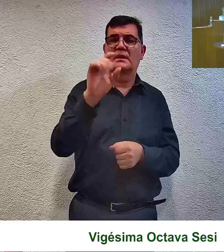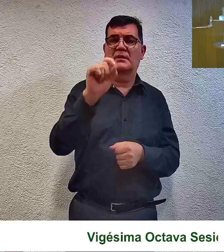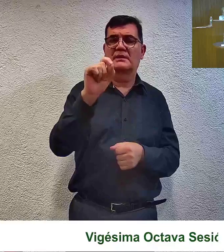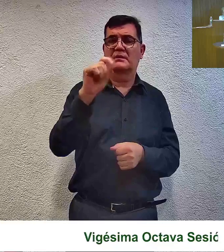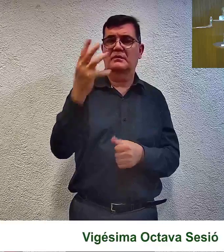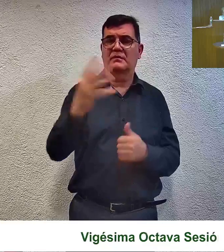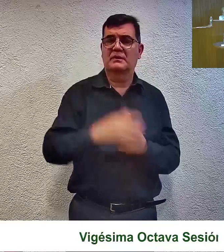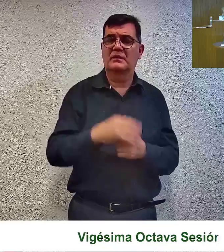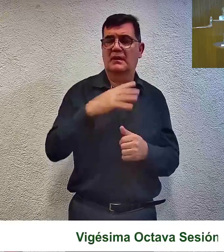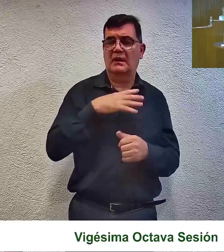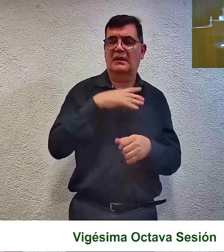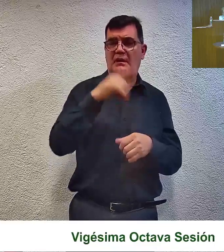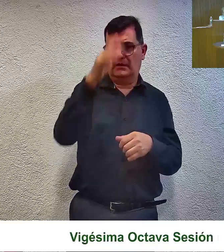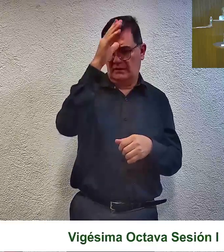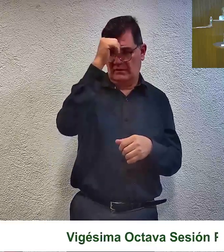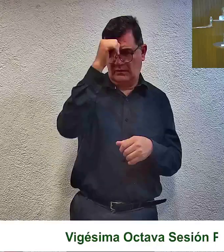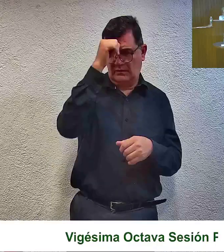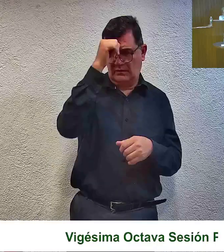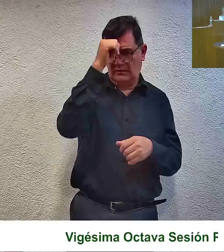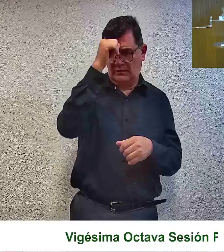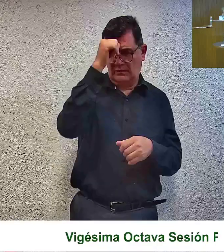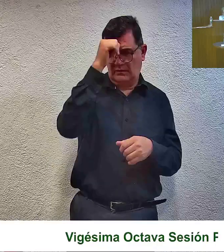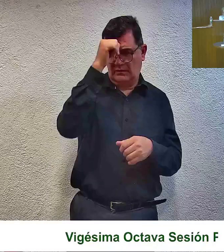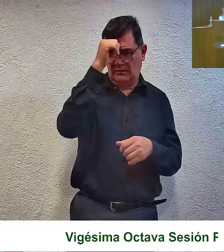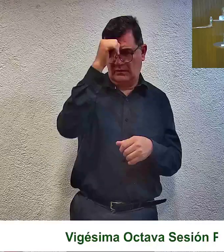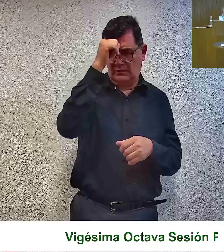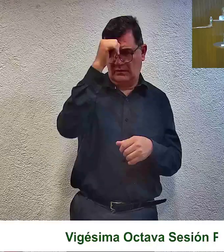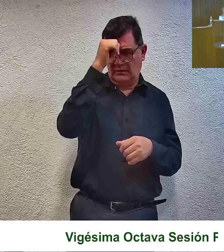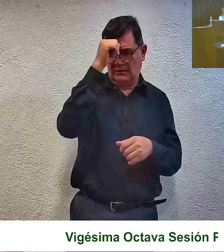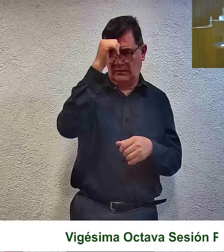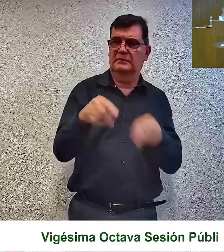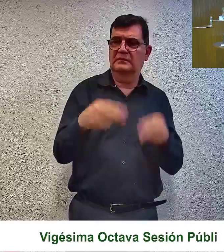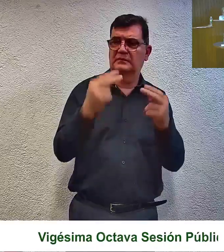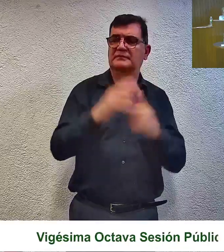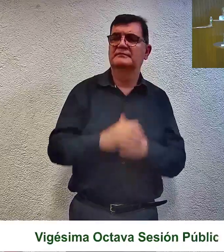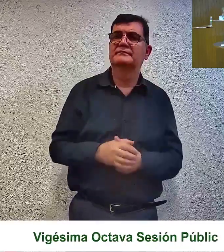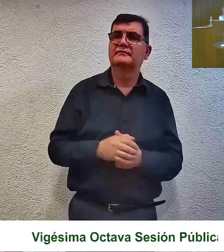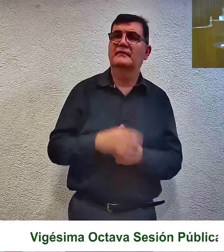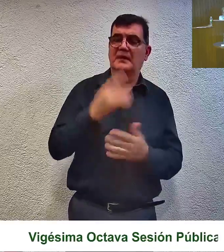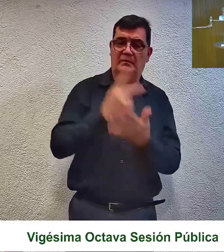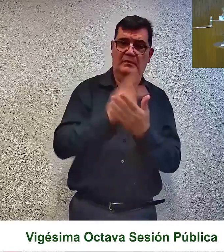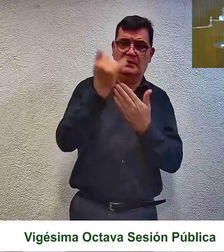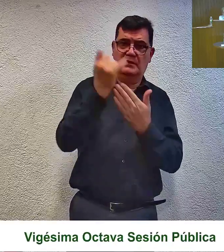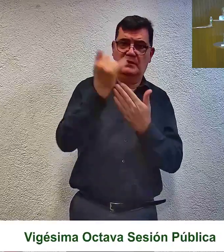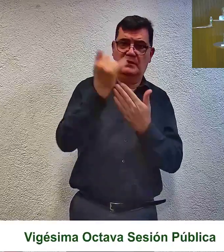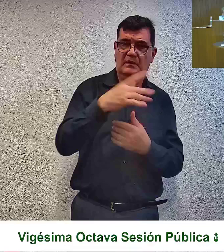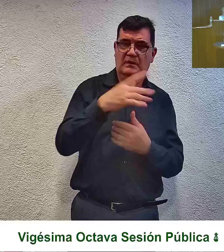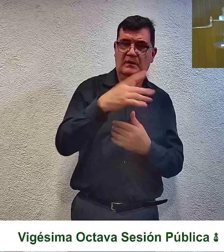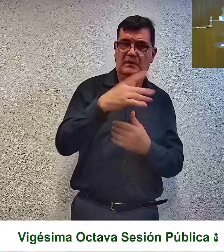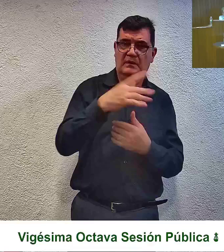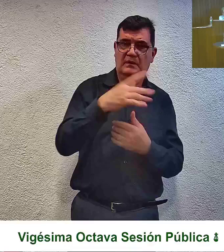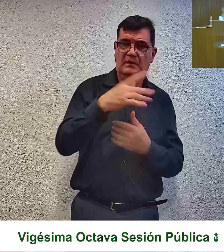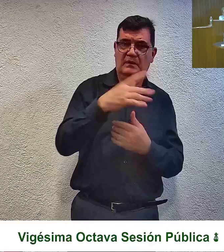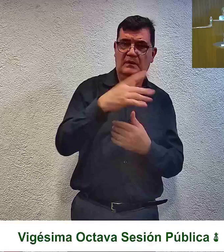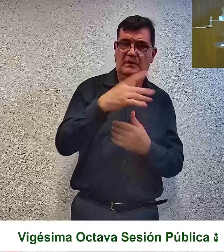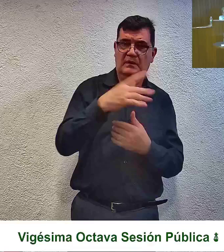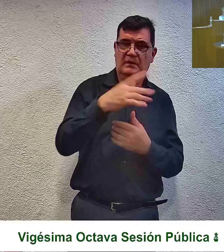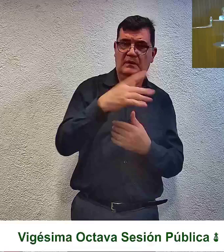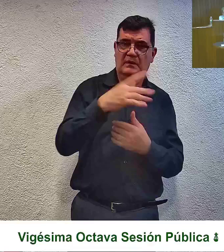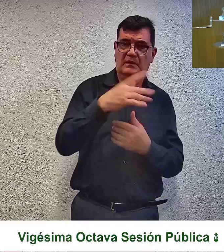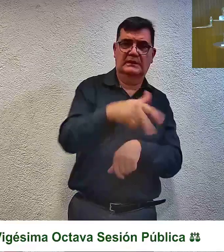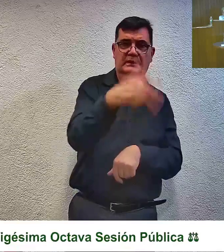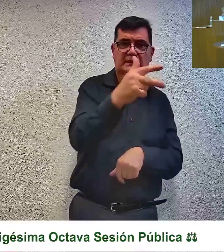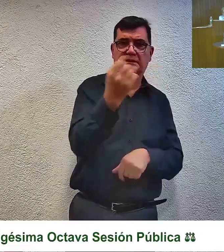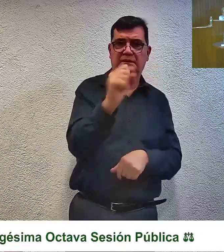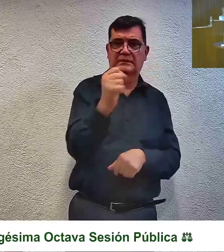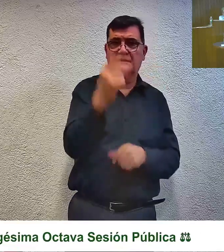040/2024, donde la denunciante se trata de un dato protegido. En el proyecto se propone declarar cumplida la sentencia del 13 de